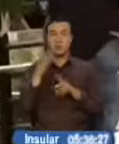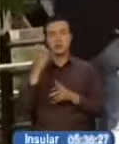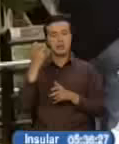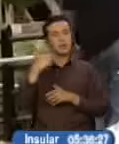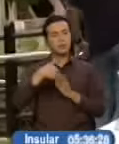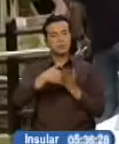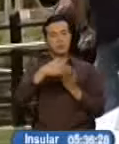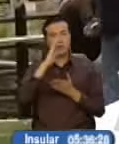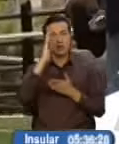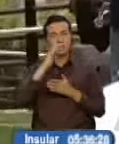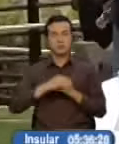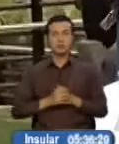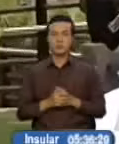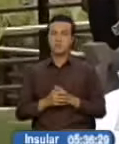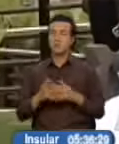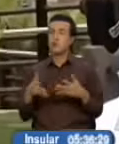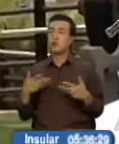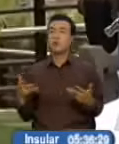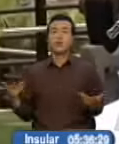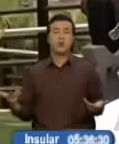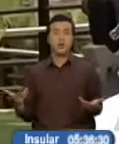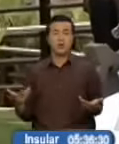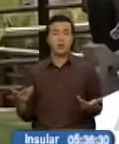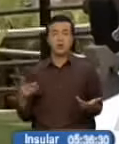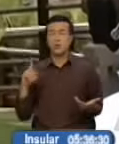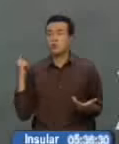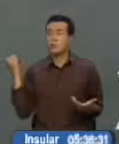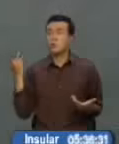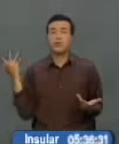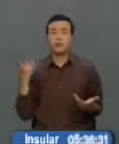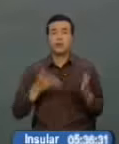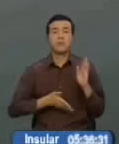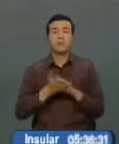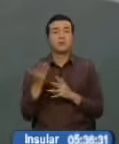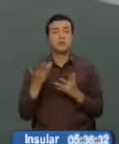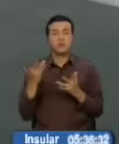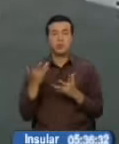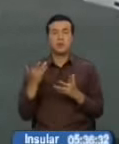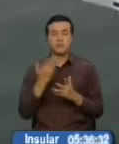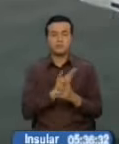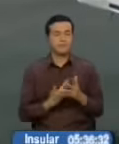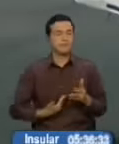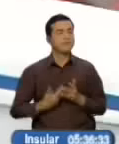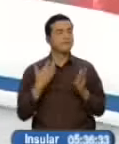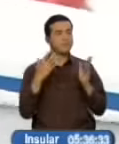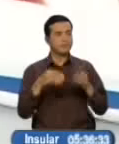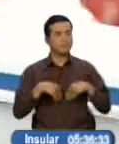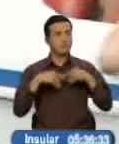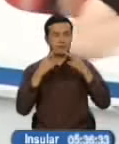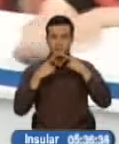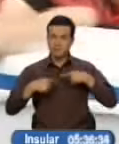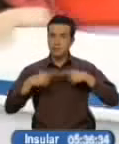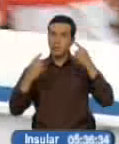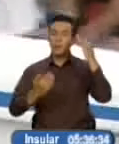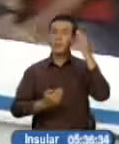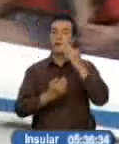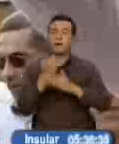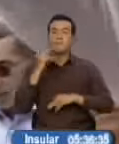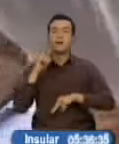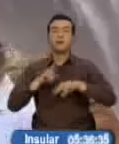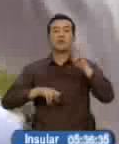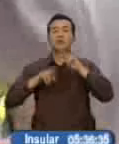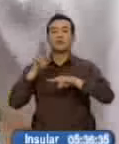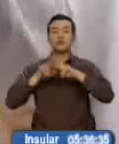botar de este pueblo. Entonces no tenemos nosotros los pescadores dónde ir. Ese pedido fue acogido por el presidente, quien anunció la construcción de una nueva obra en el